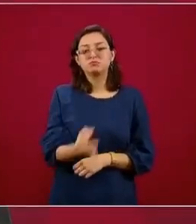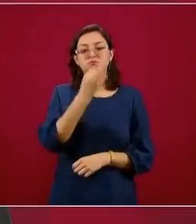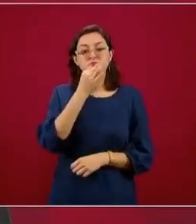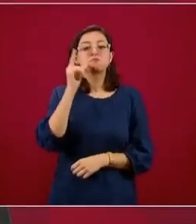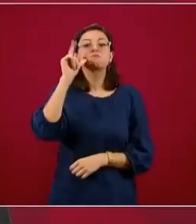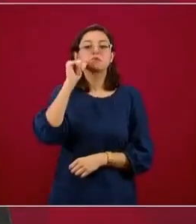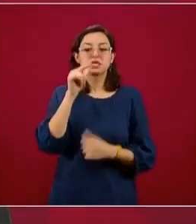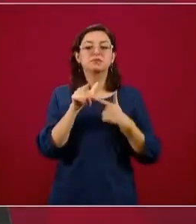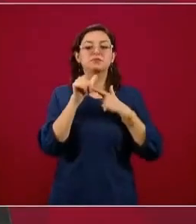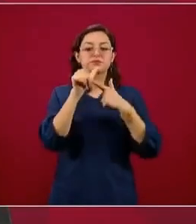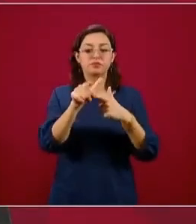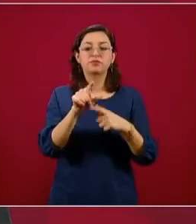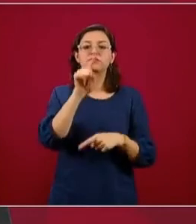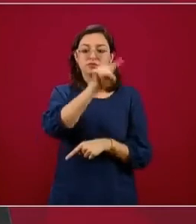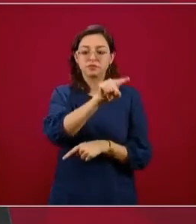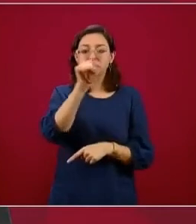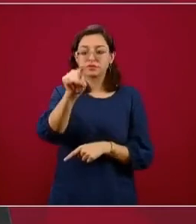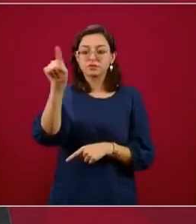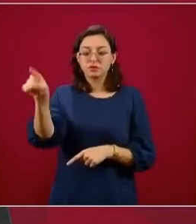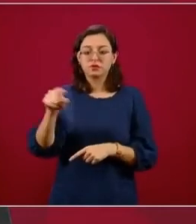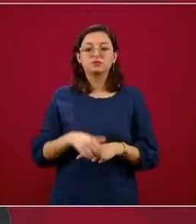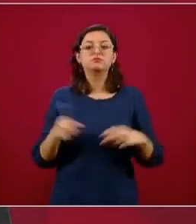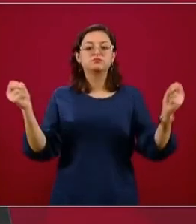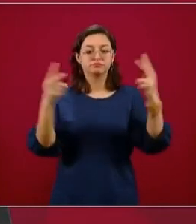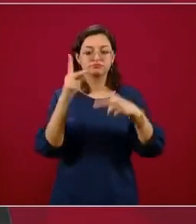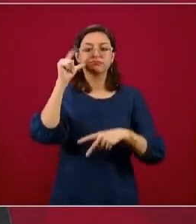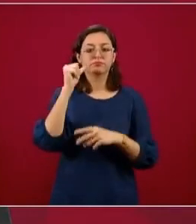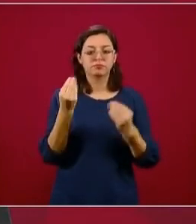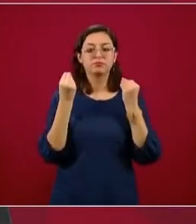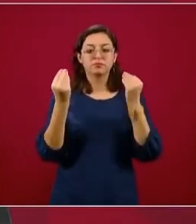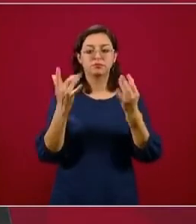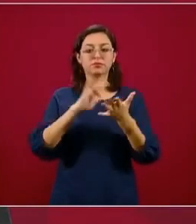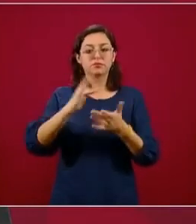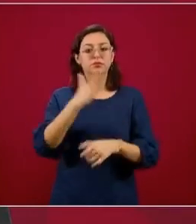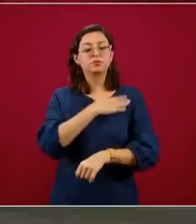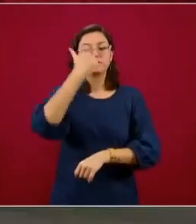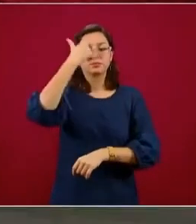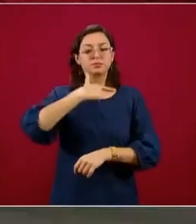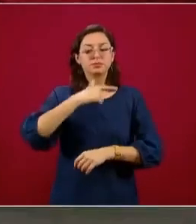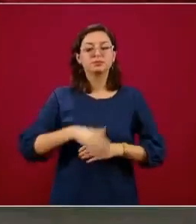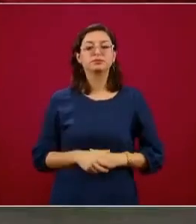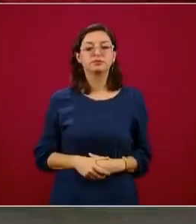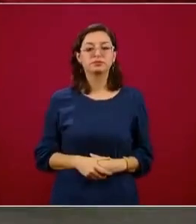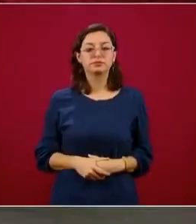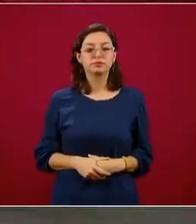quedan pendientes para mañana, igual usted, y nos vemos mañana. Muchas gracias, buenas noches.